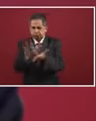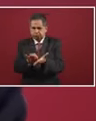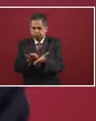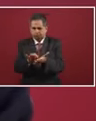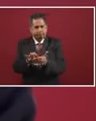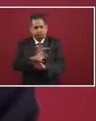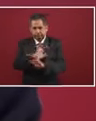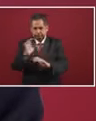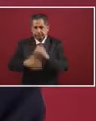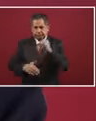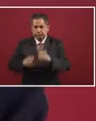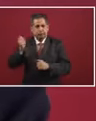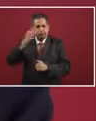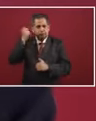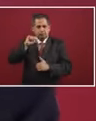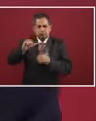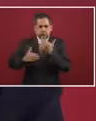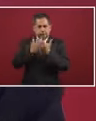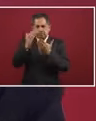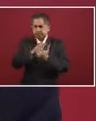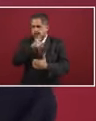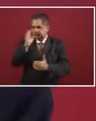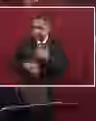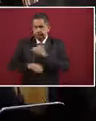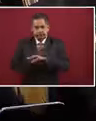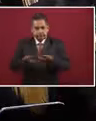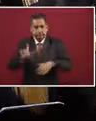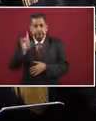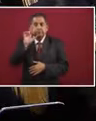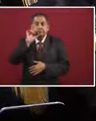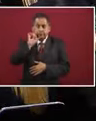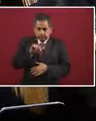conferencia del día de hoy y mañana